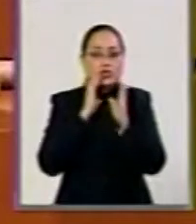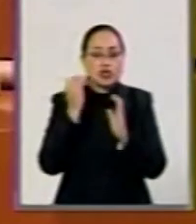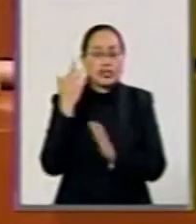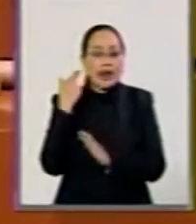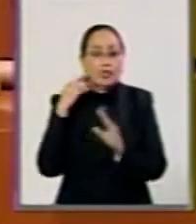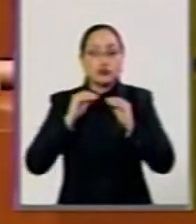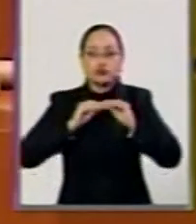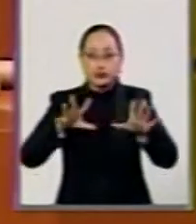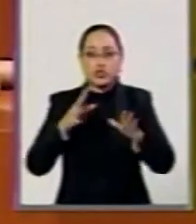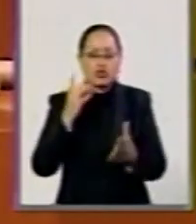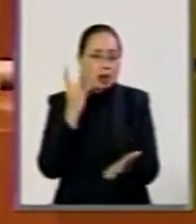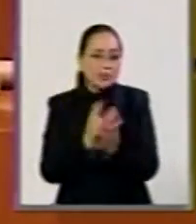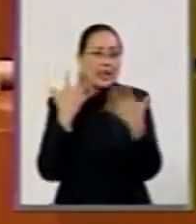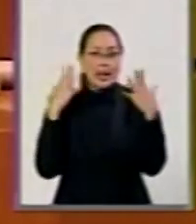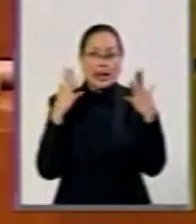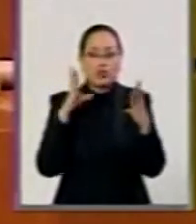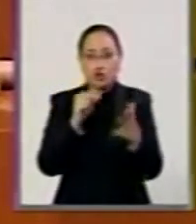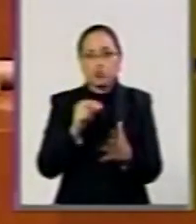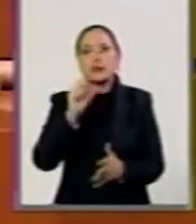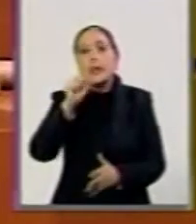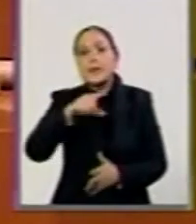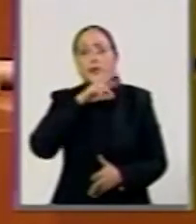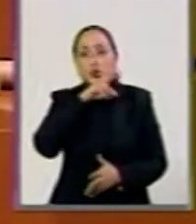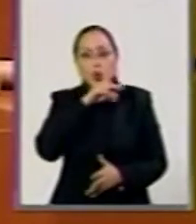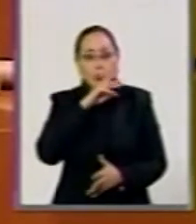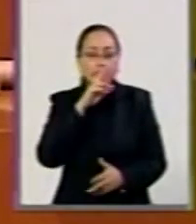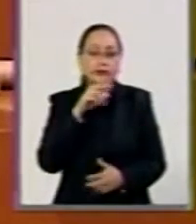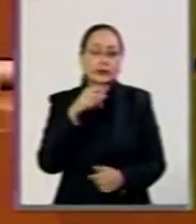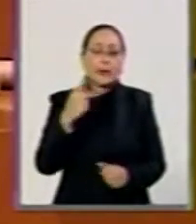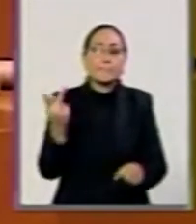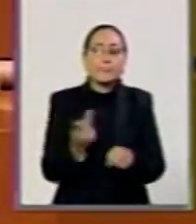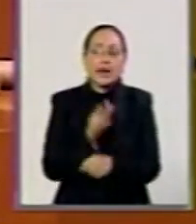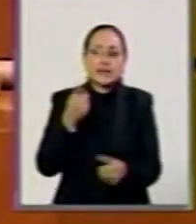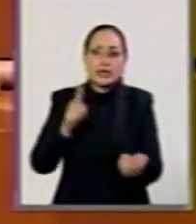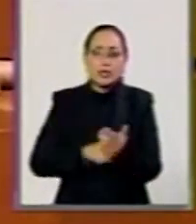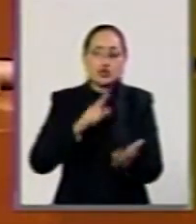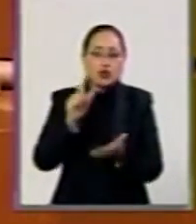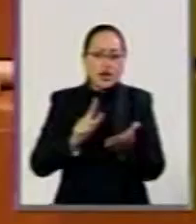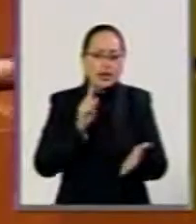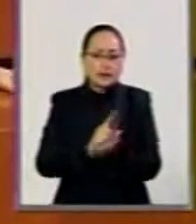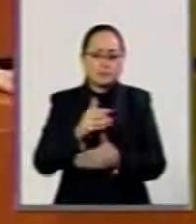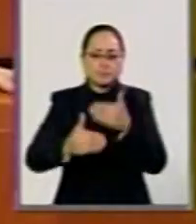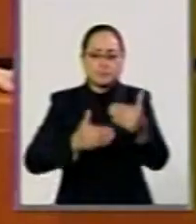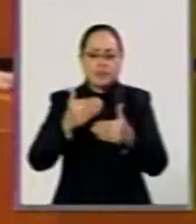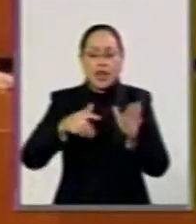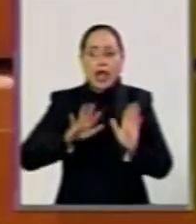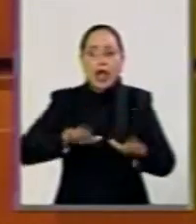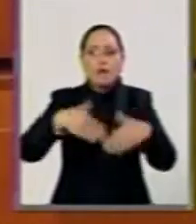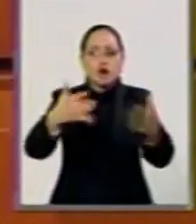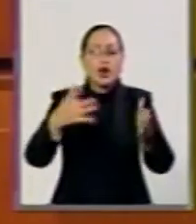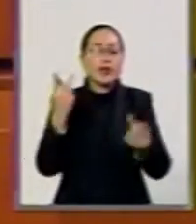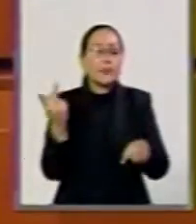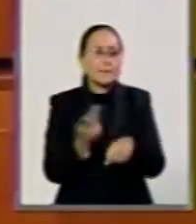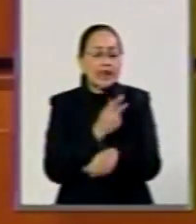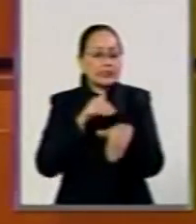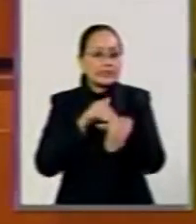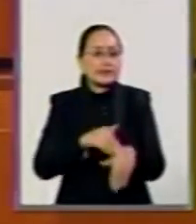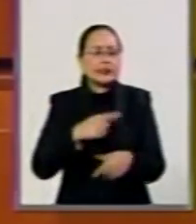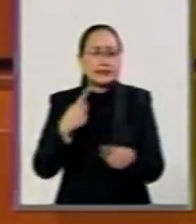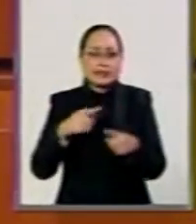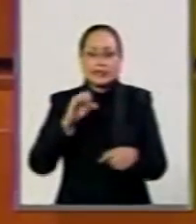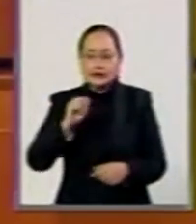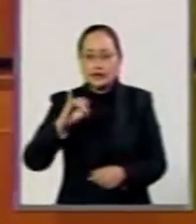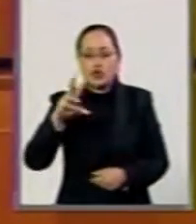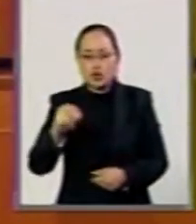no solamente aplaudan, sino que también se preocupen por lo que pasa por las leyes una vez que salen del Senado y una vez que las votan. Es